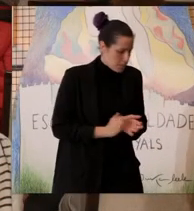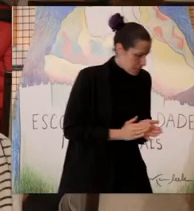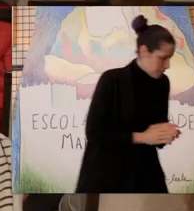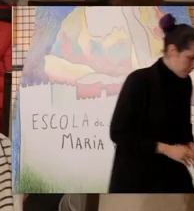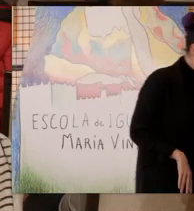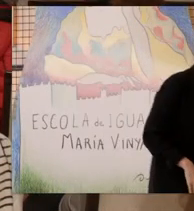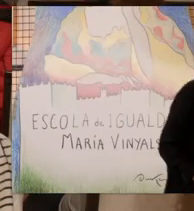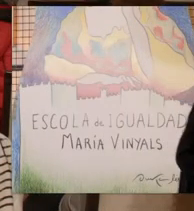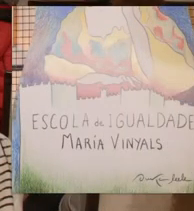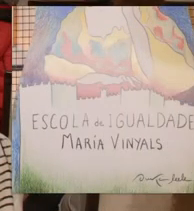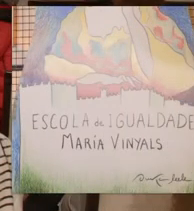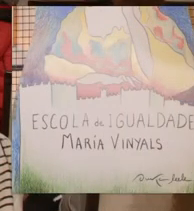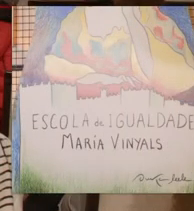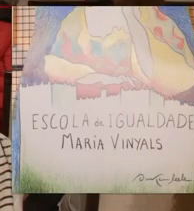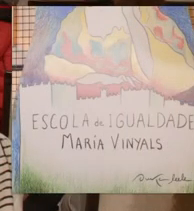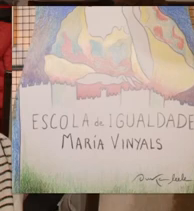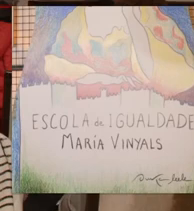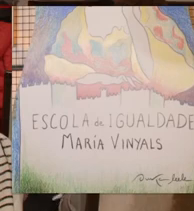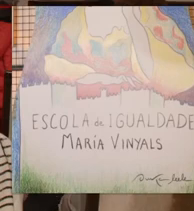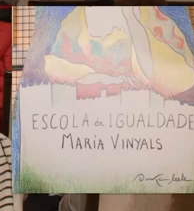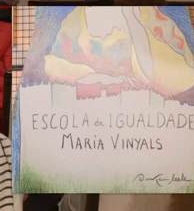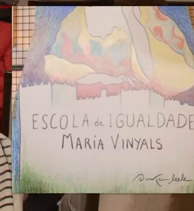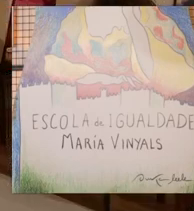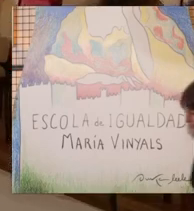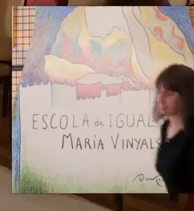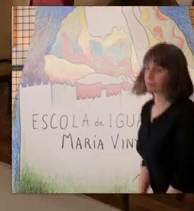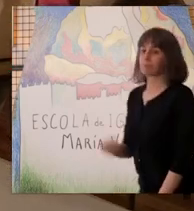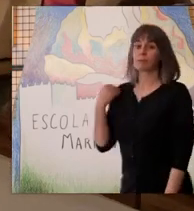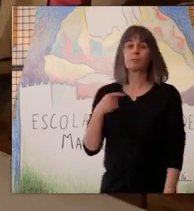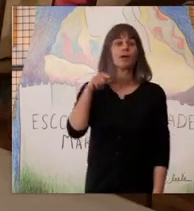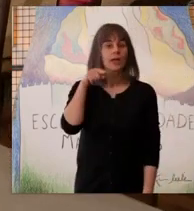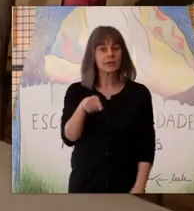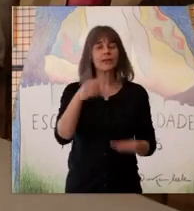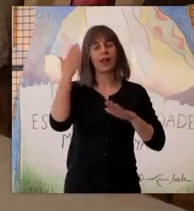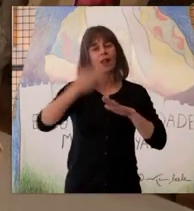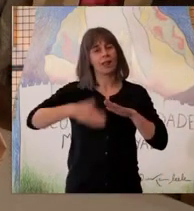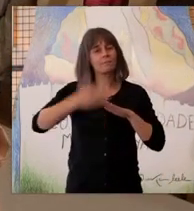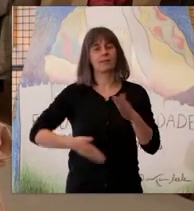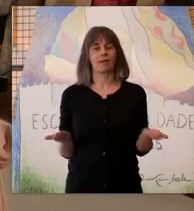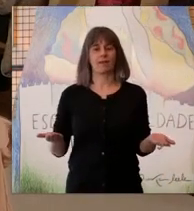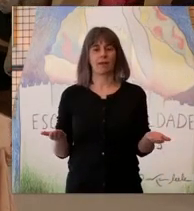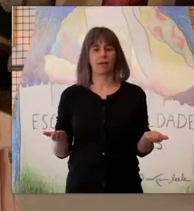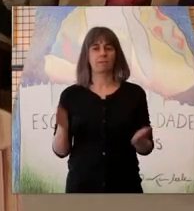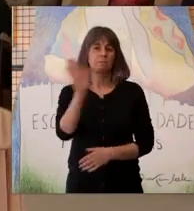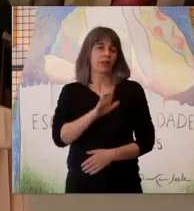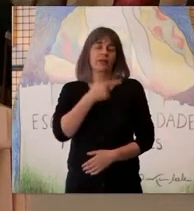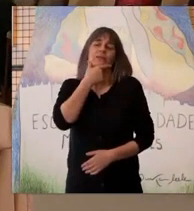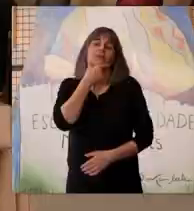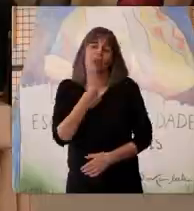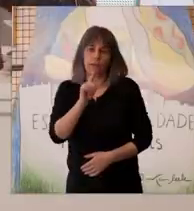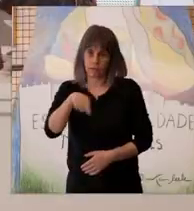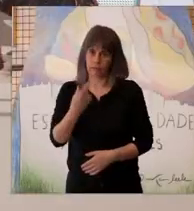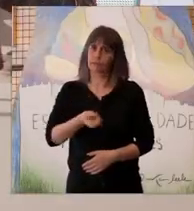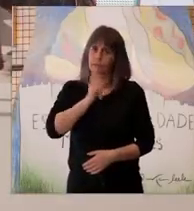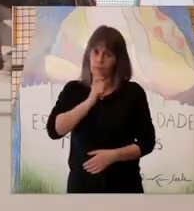es que me parece que ese es el límite es que ese es el límite es parece muy sencillo luego es muy difícil